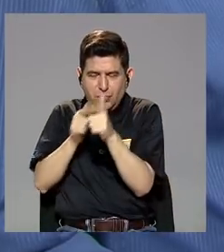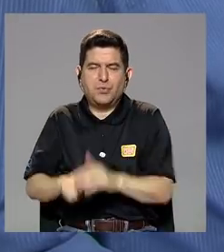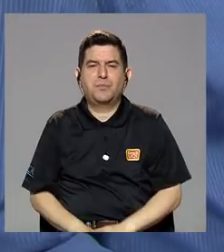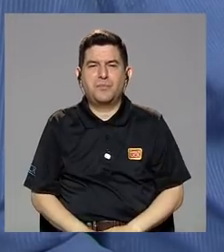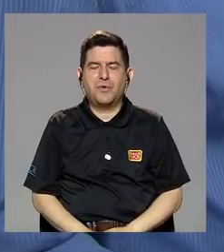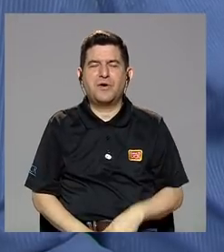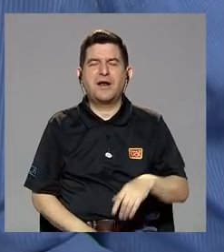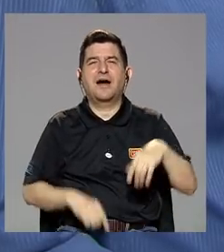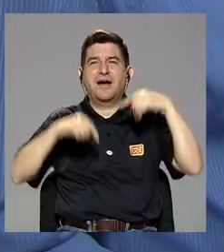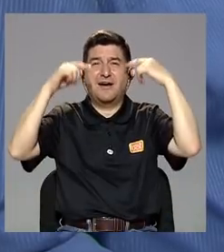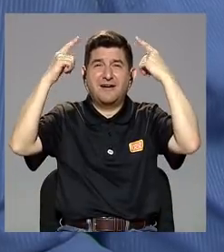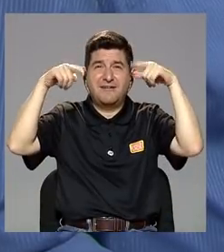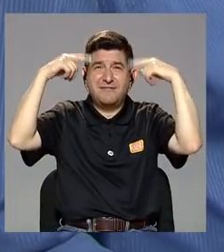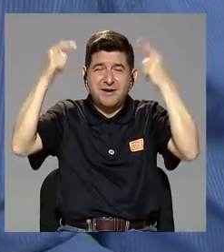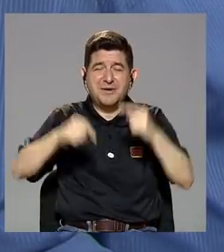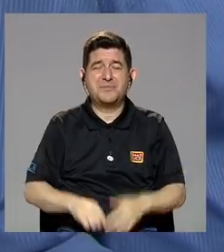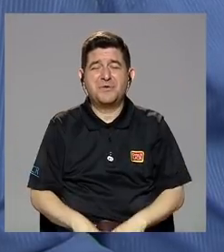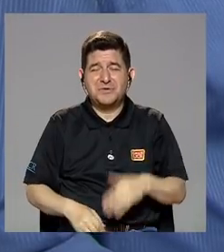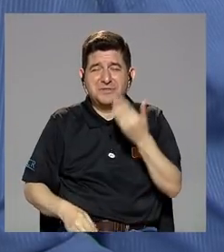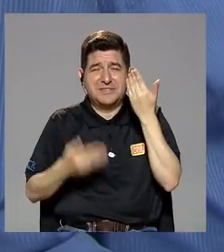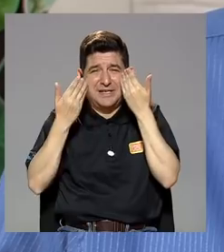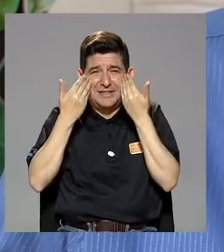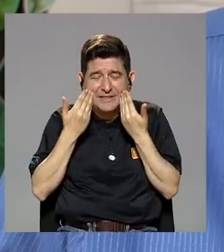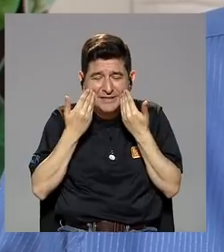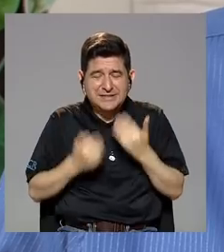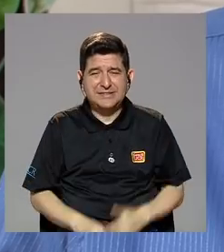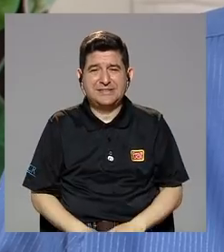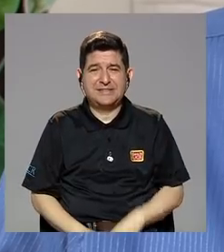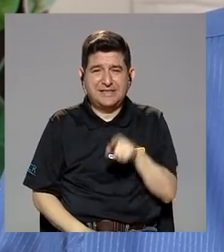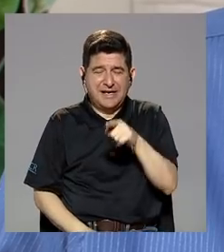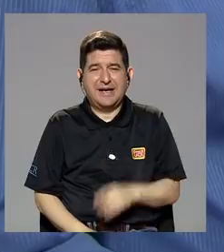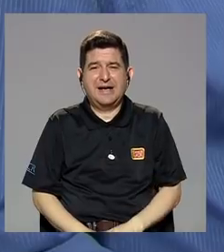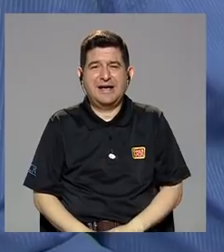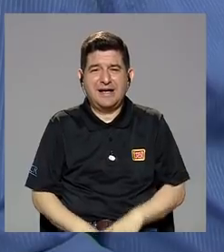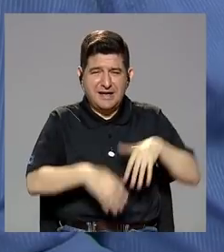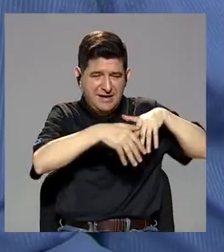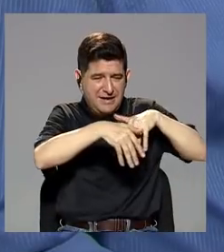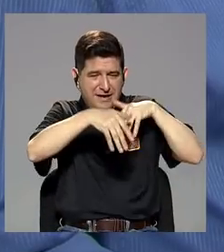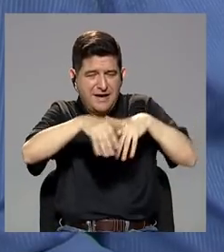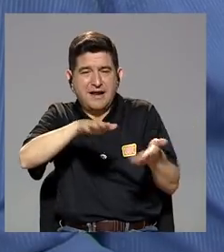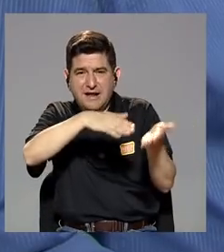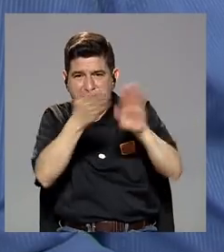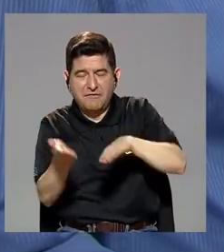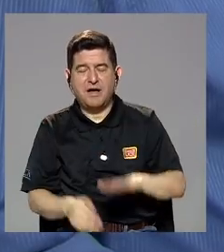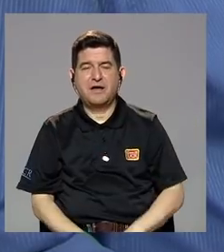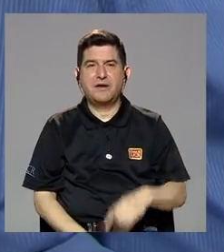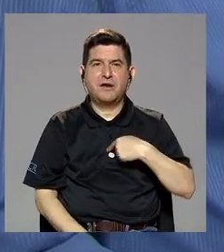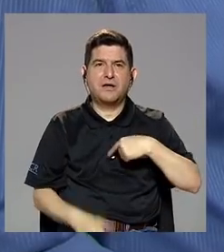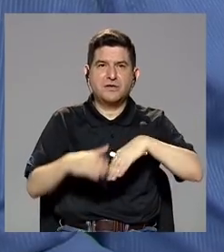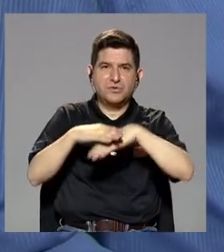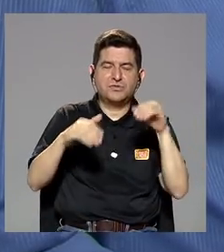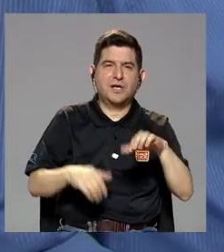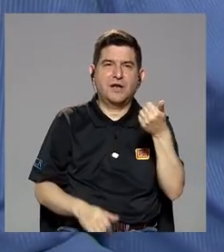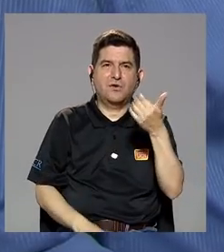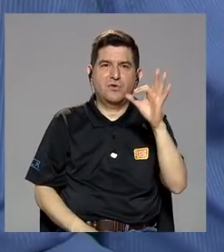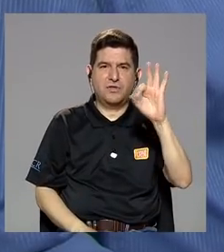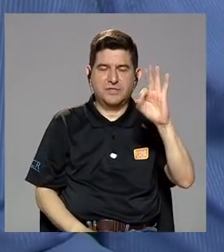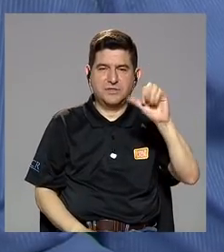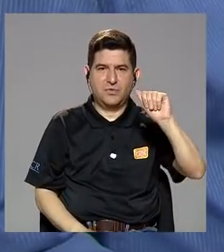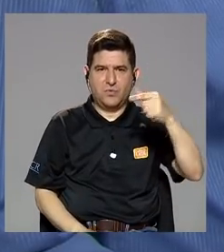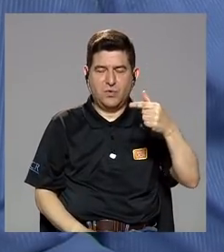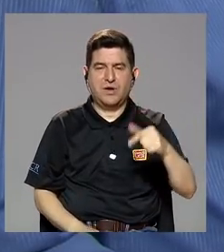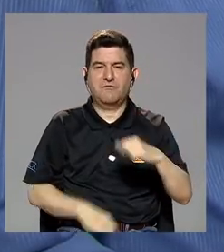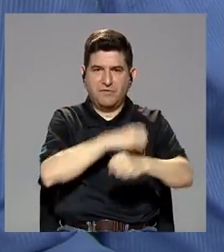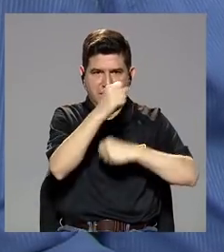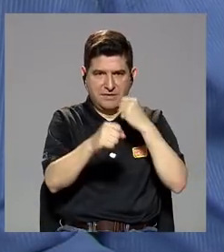tristemente famosa caravana de la muerte y yo salgo el 19 de agosto del año 73 o hacia la